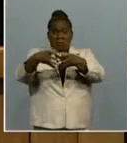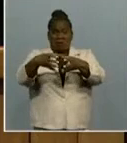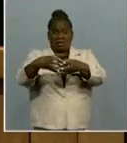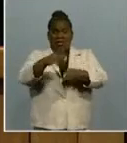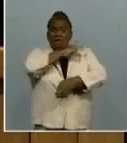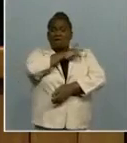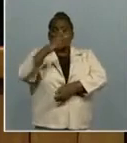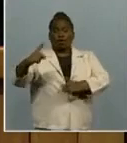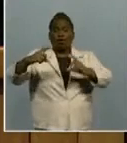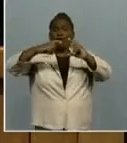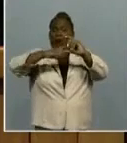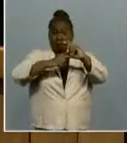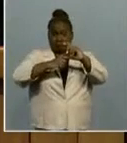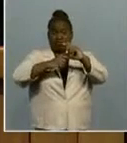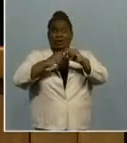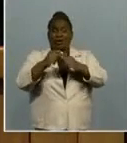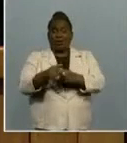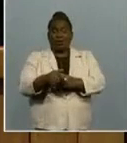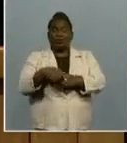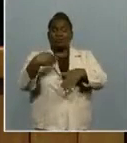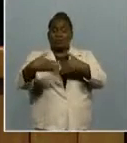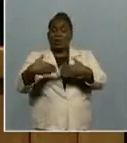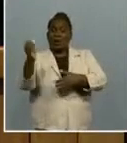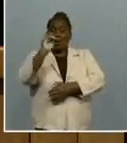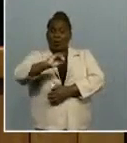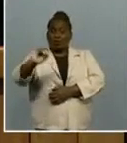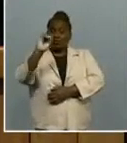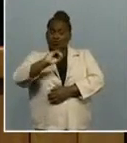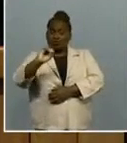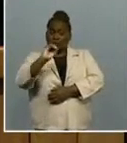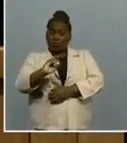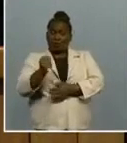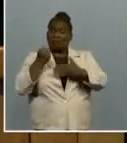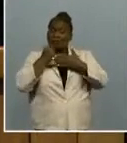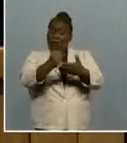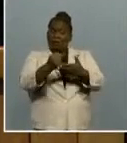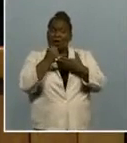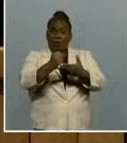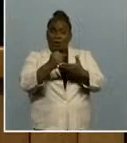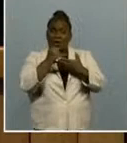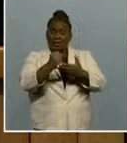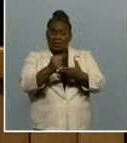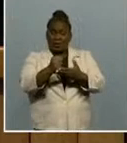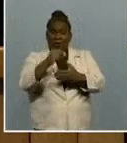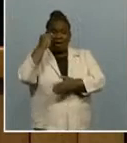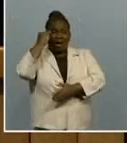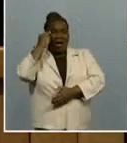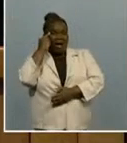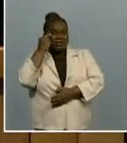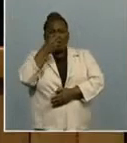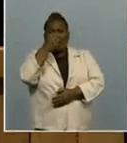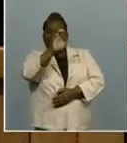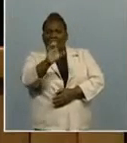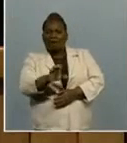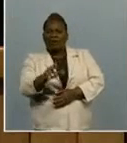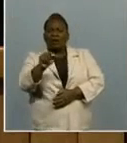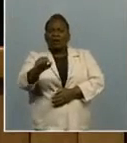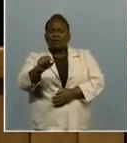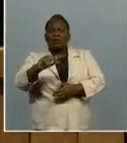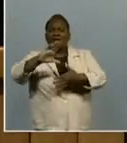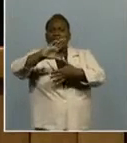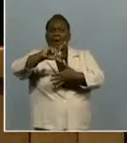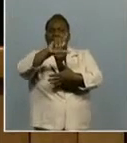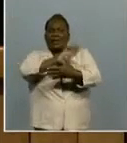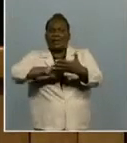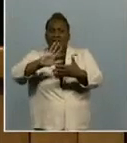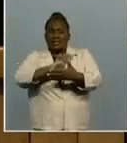victoria de girón la crisis de octubre la colaboración internacionalista en asia áfrica y américa latina la